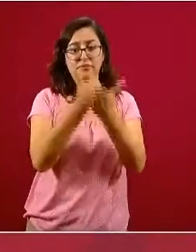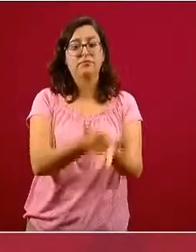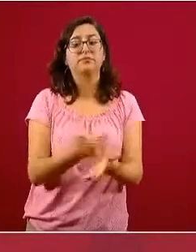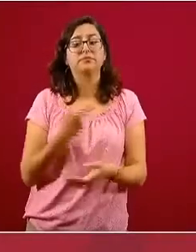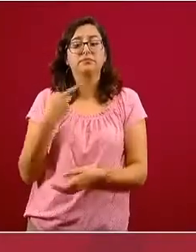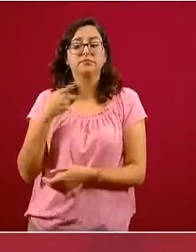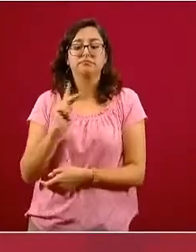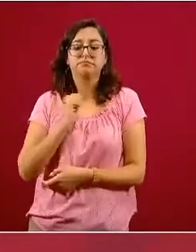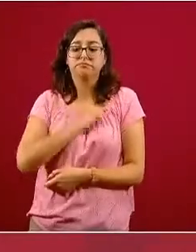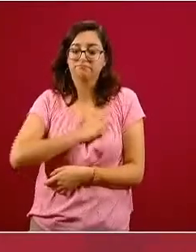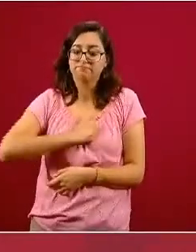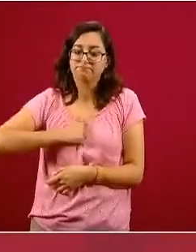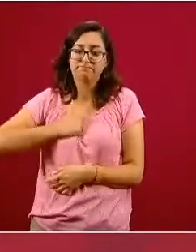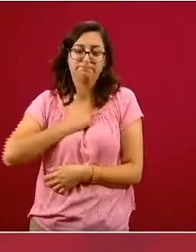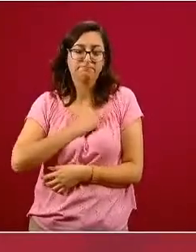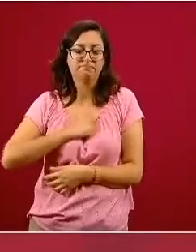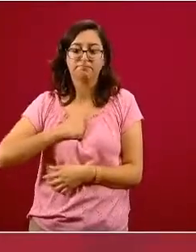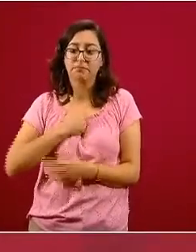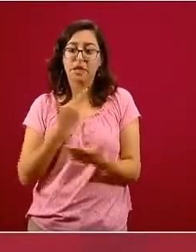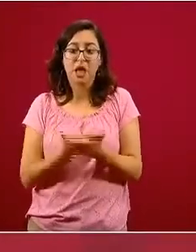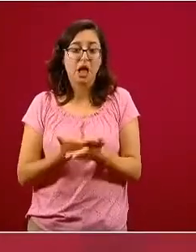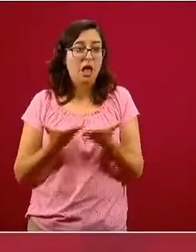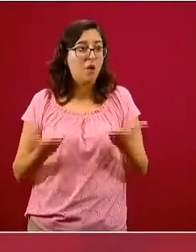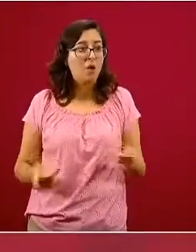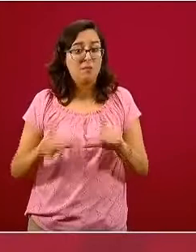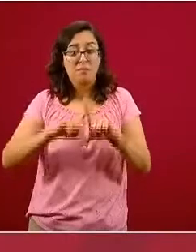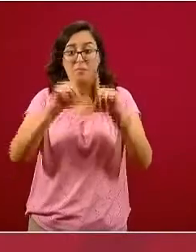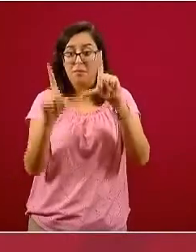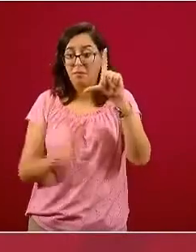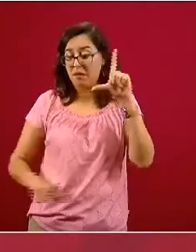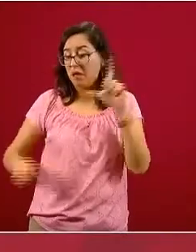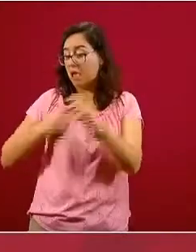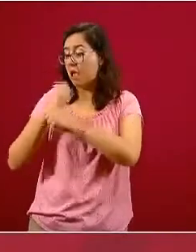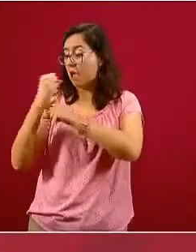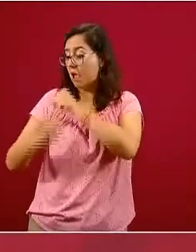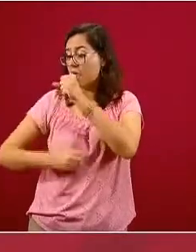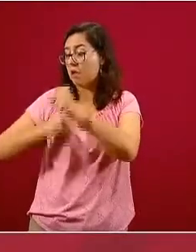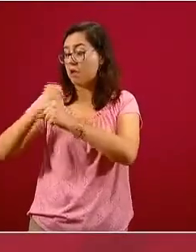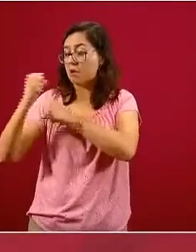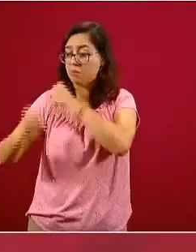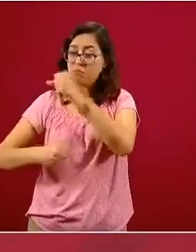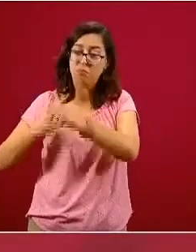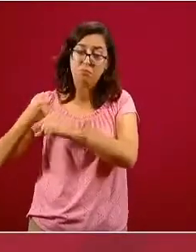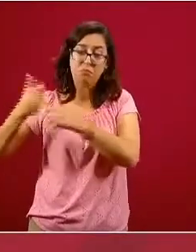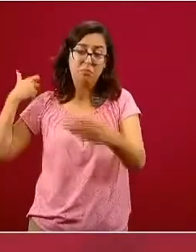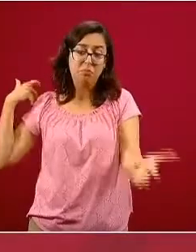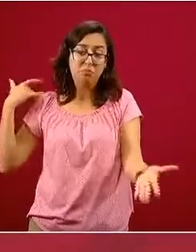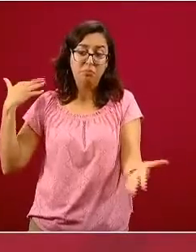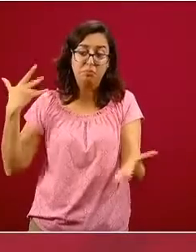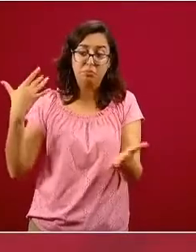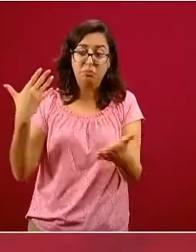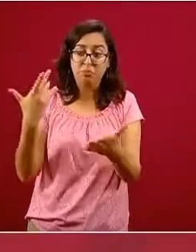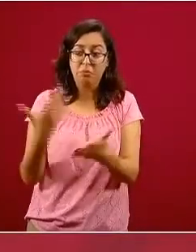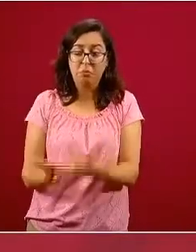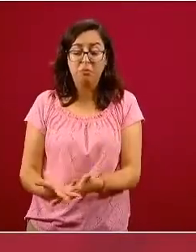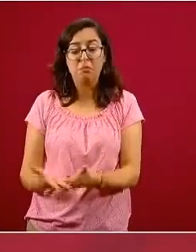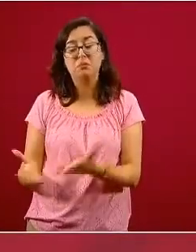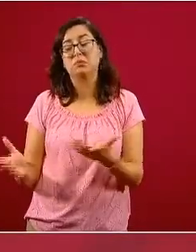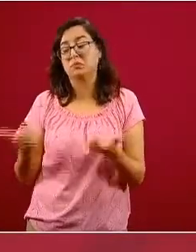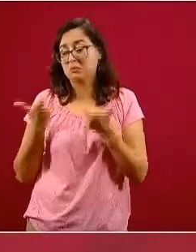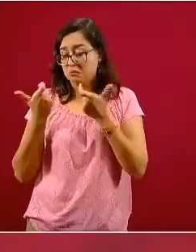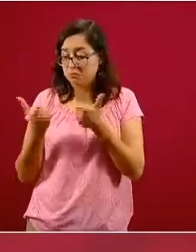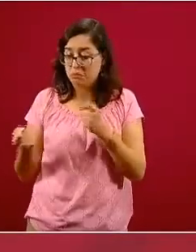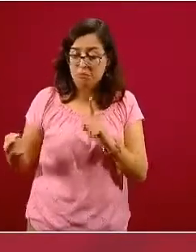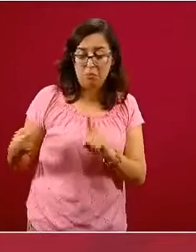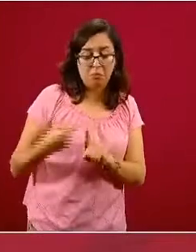Pero desafortunadamente, en un país asolado por muchas décadas por problemas de malversación de